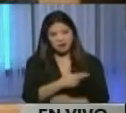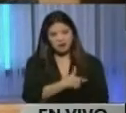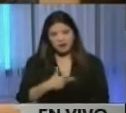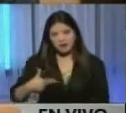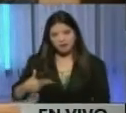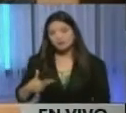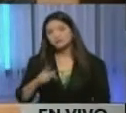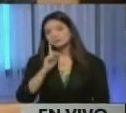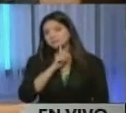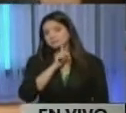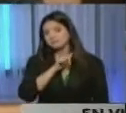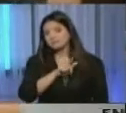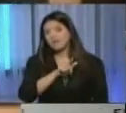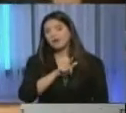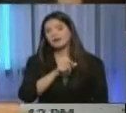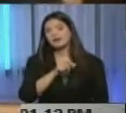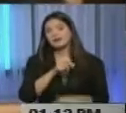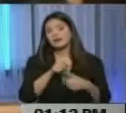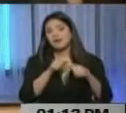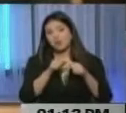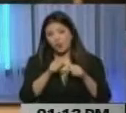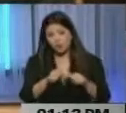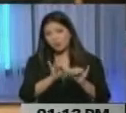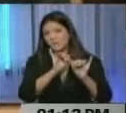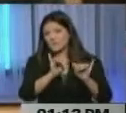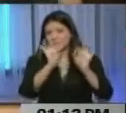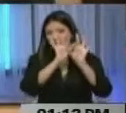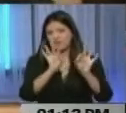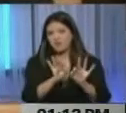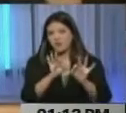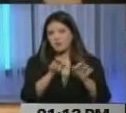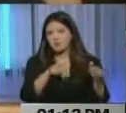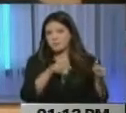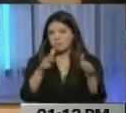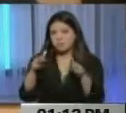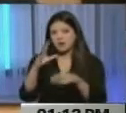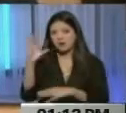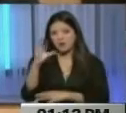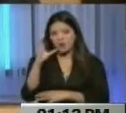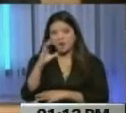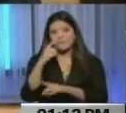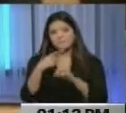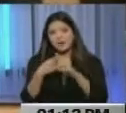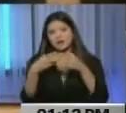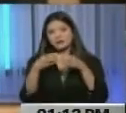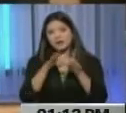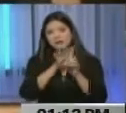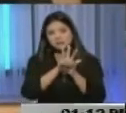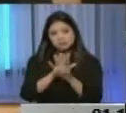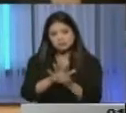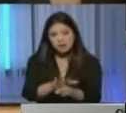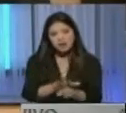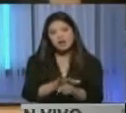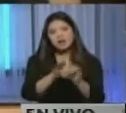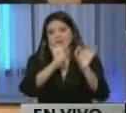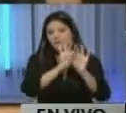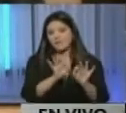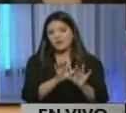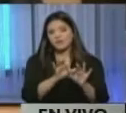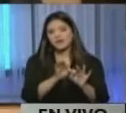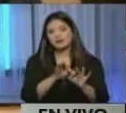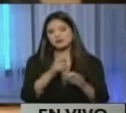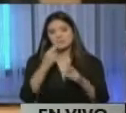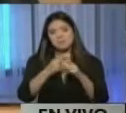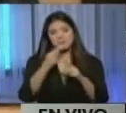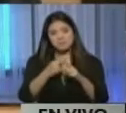sido denominadas como sucesoras del paramilitarismo y sus redes de apoyo, y la persecución de las conductas criminales que